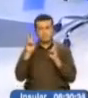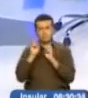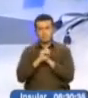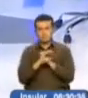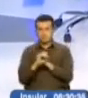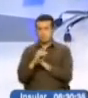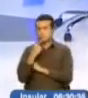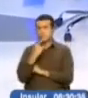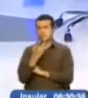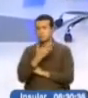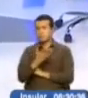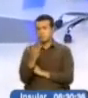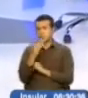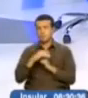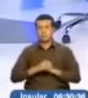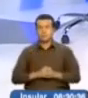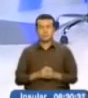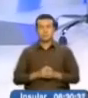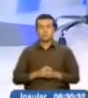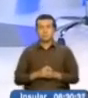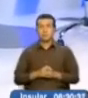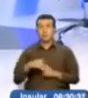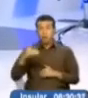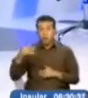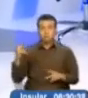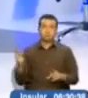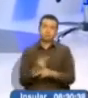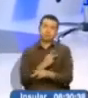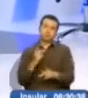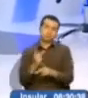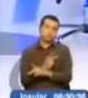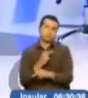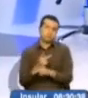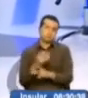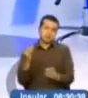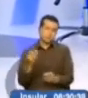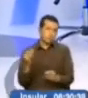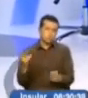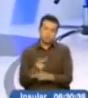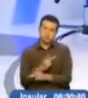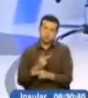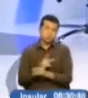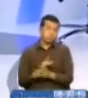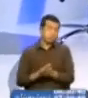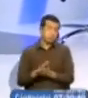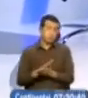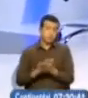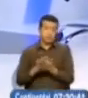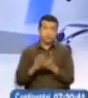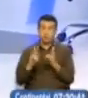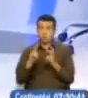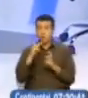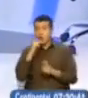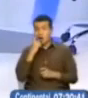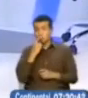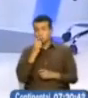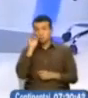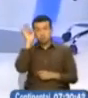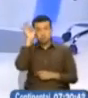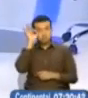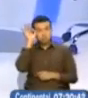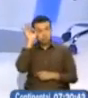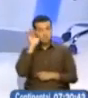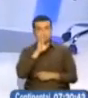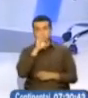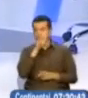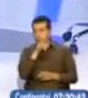yo diría brevemente solo que se va a poner peor. O sea, yo no espero mucho de la campaña. La campaña se va a poner peor en el sentido, no tanto de lo aburridos que son los candidatos, como